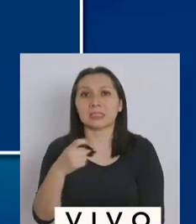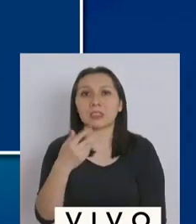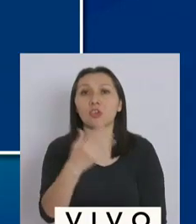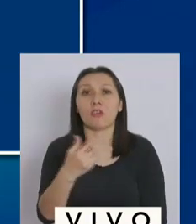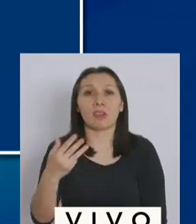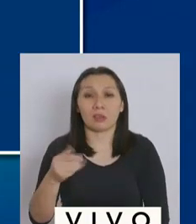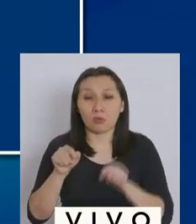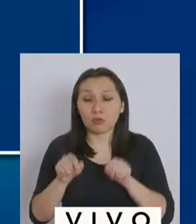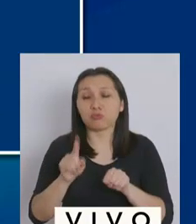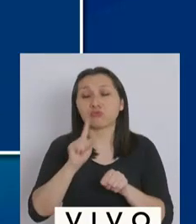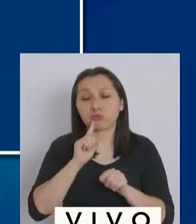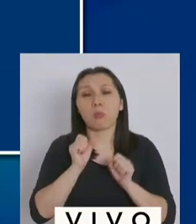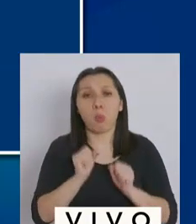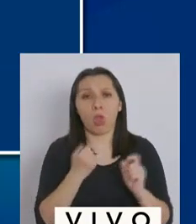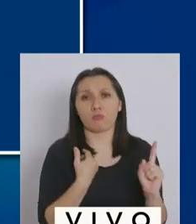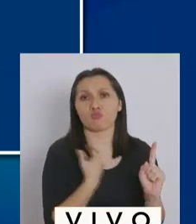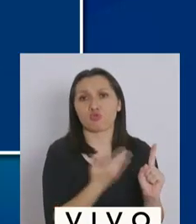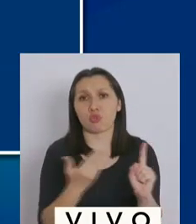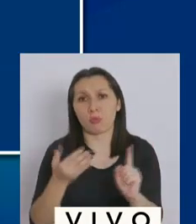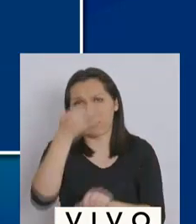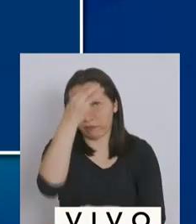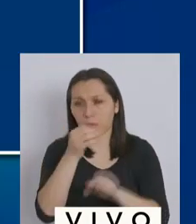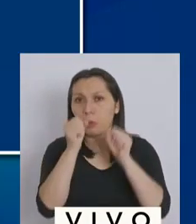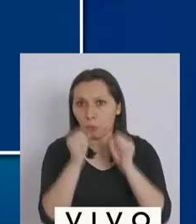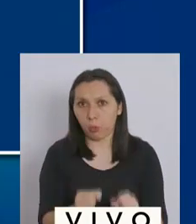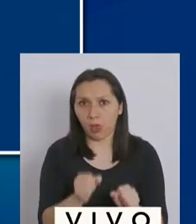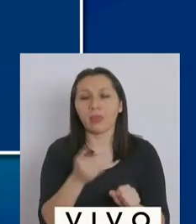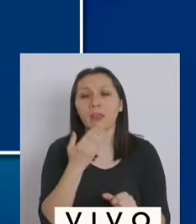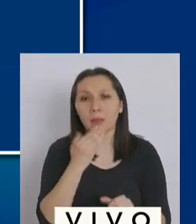11.199 son activos y